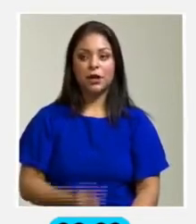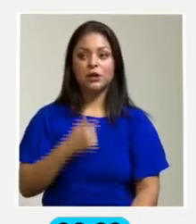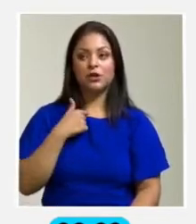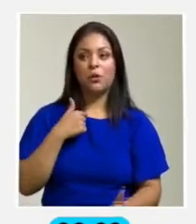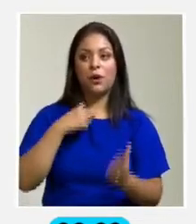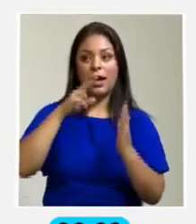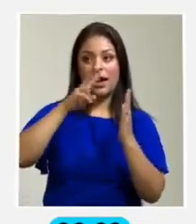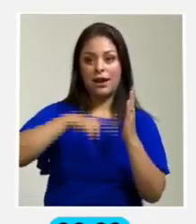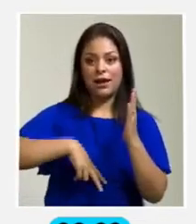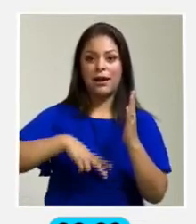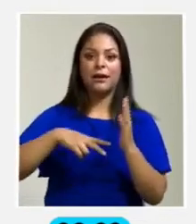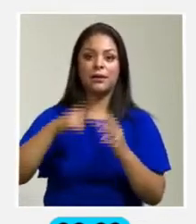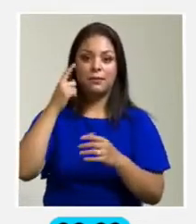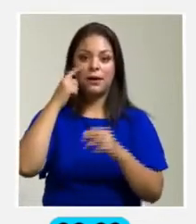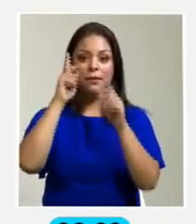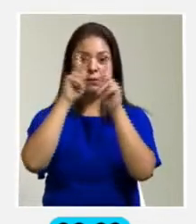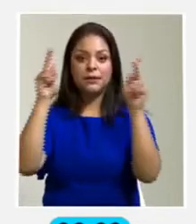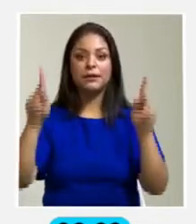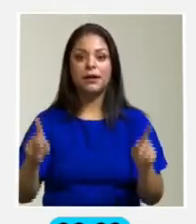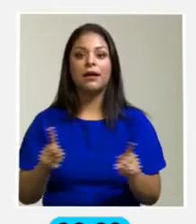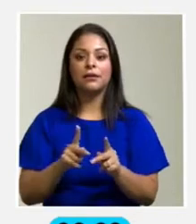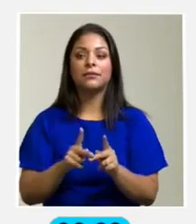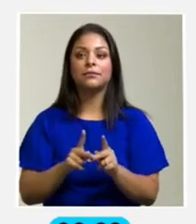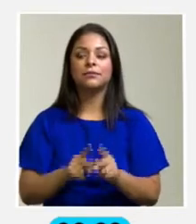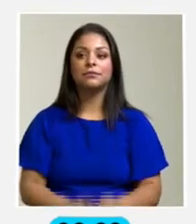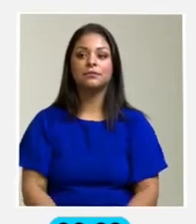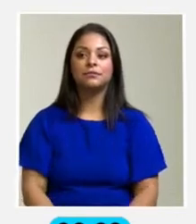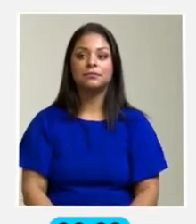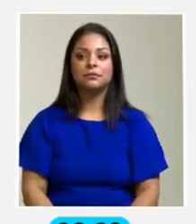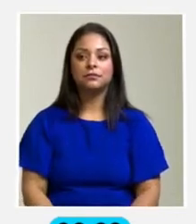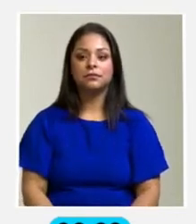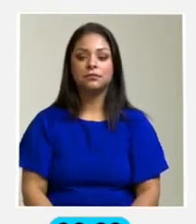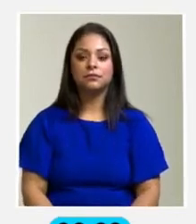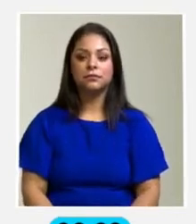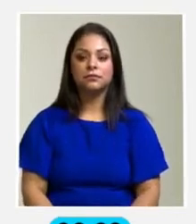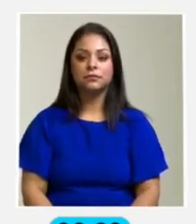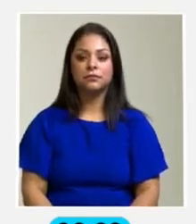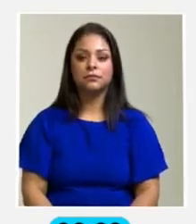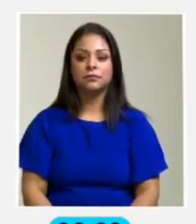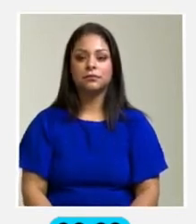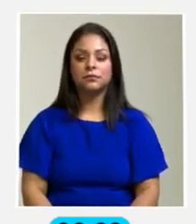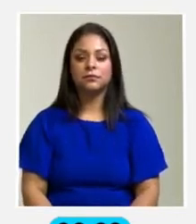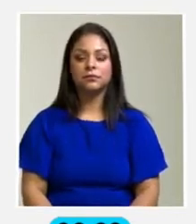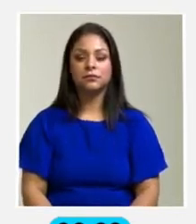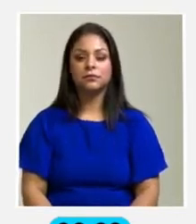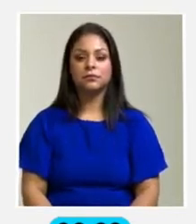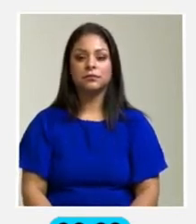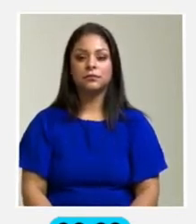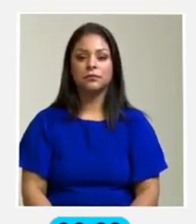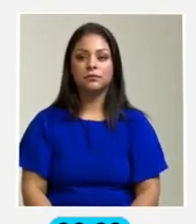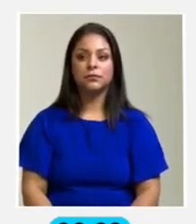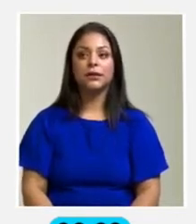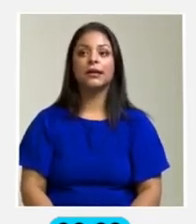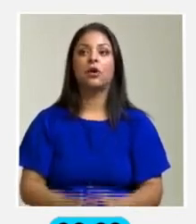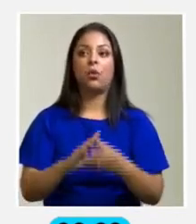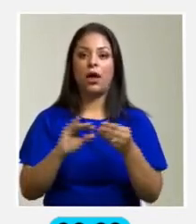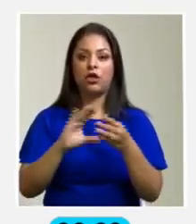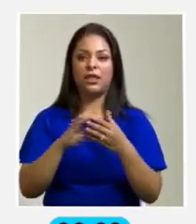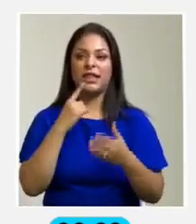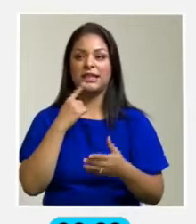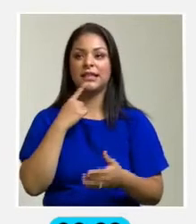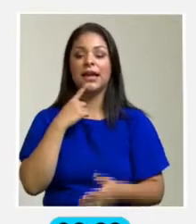en la pizarra, niña Carla. Allá, bueno, por favor, pizarra. De una vez. Y les cuento entonces, la Danta en